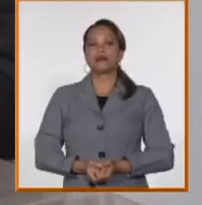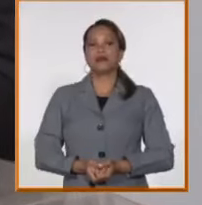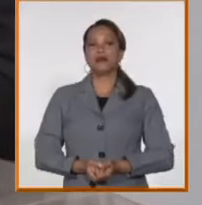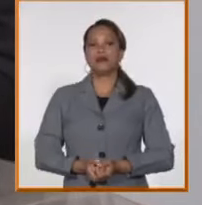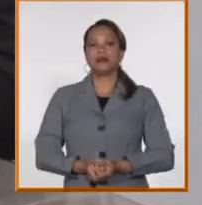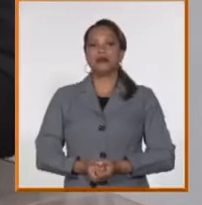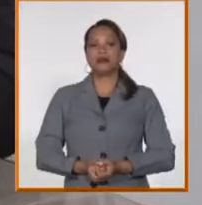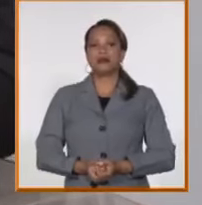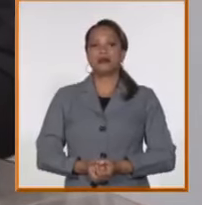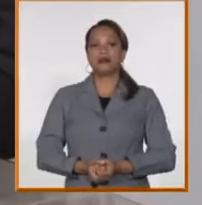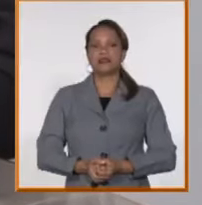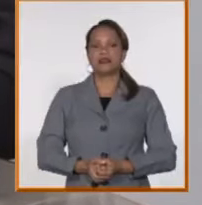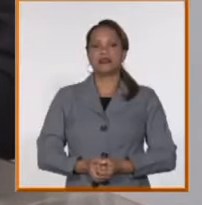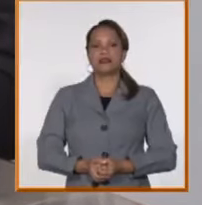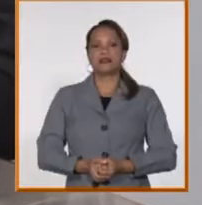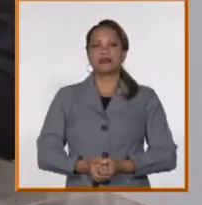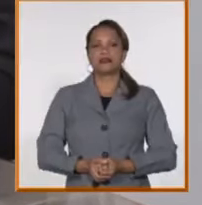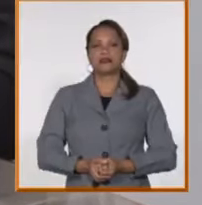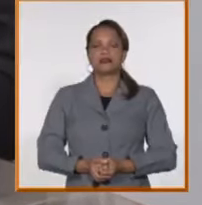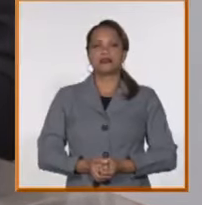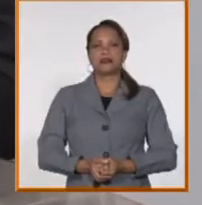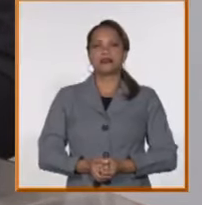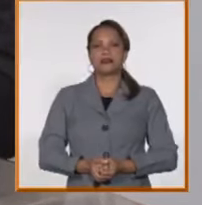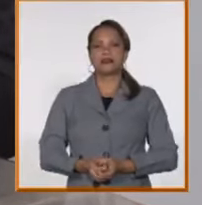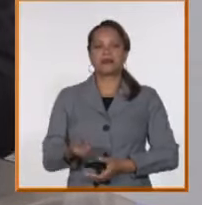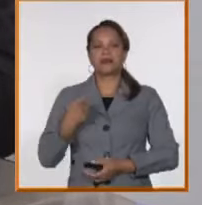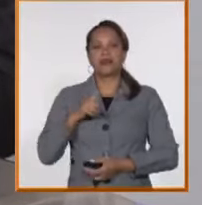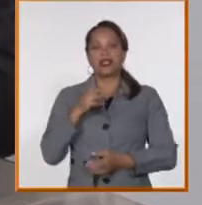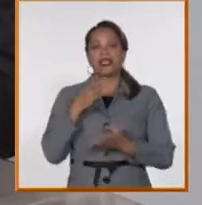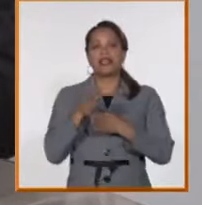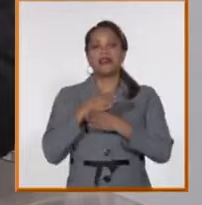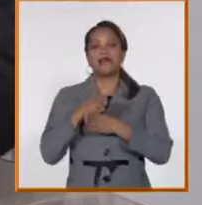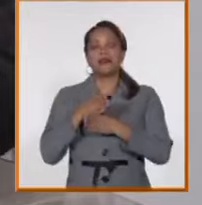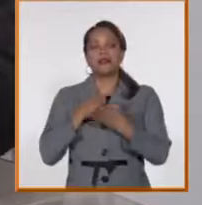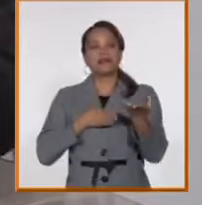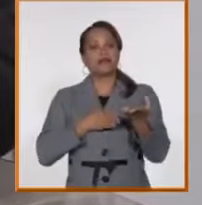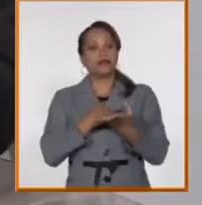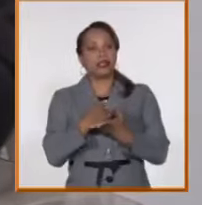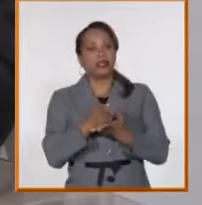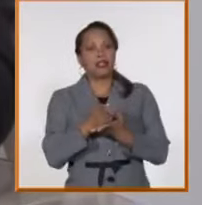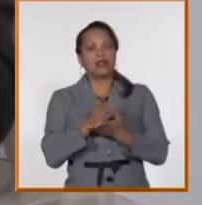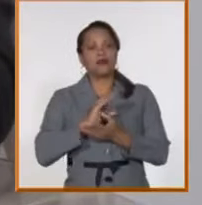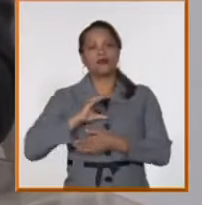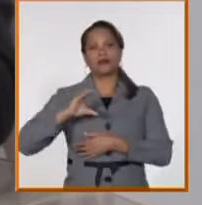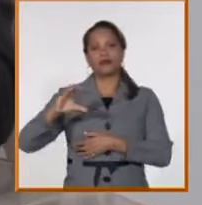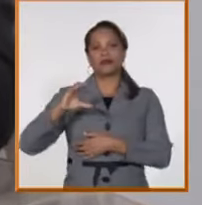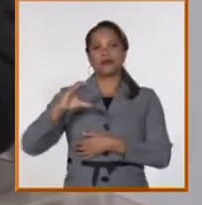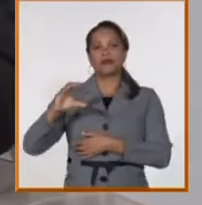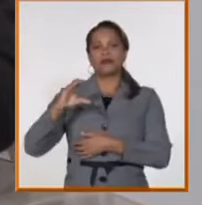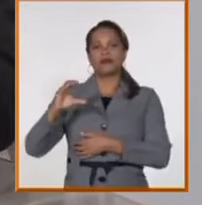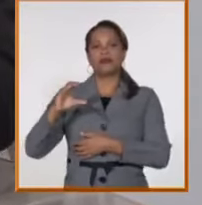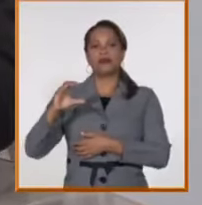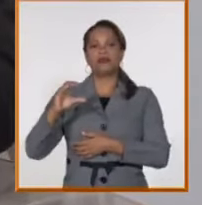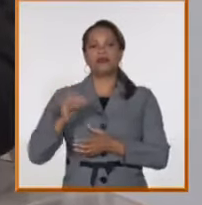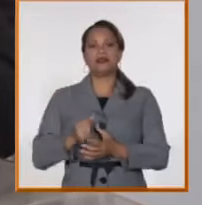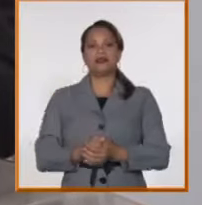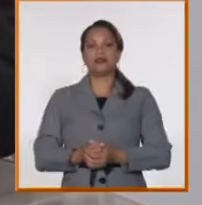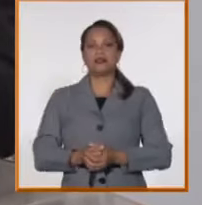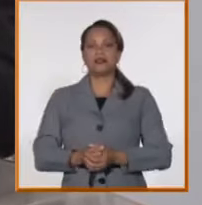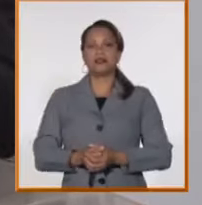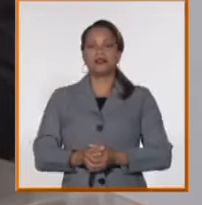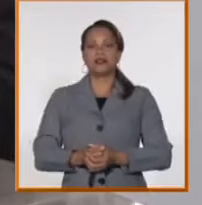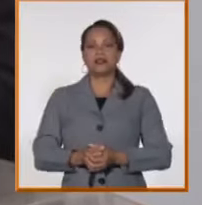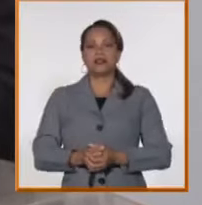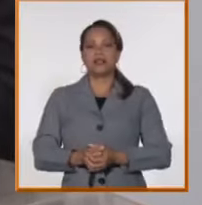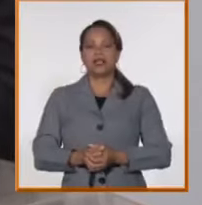productiva y para disminuir las interrupciones laborales para poder mantener un salario eh No es el más alto del